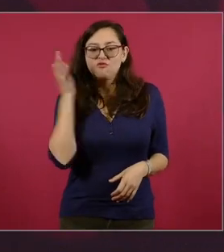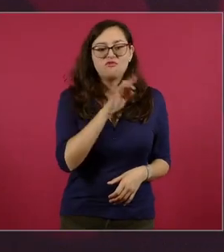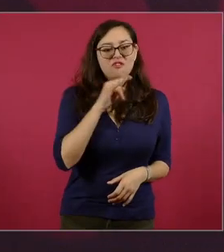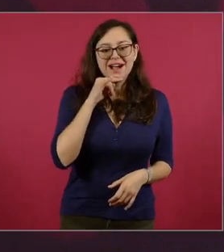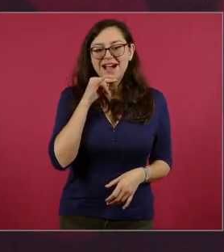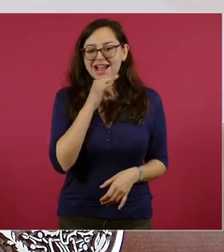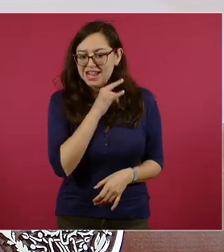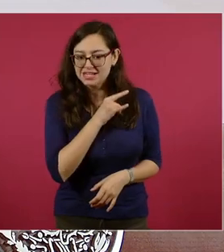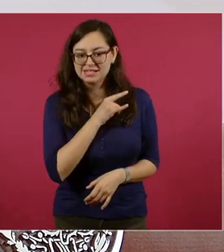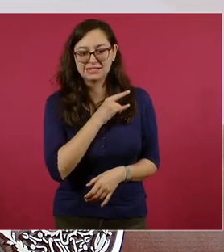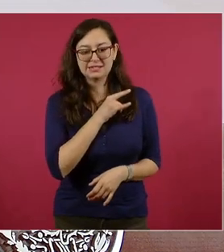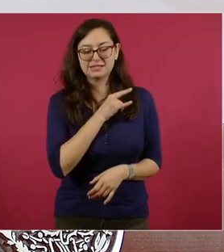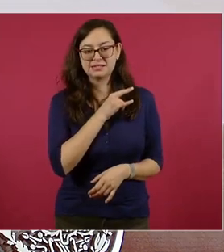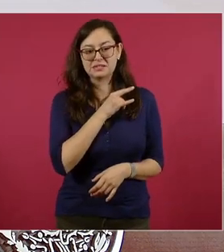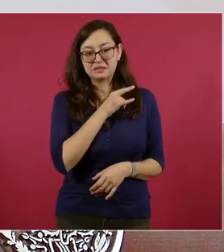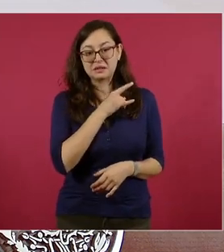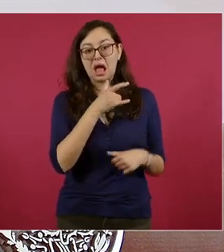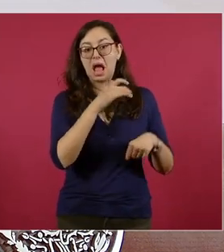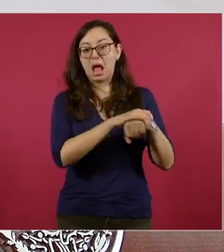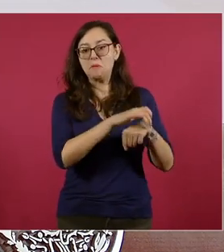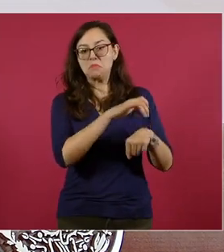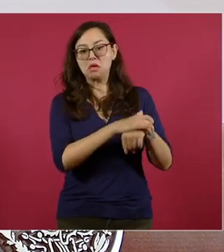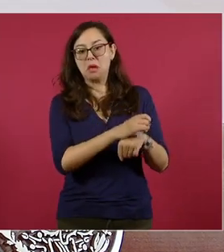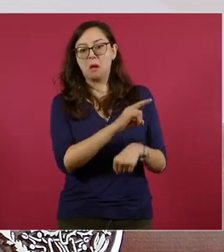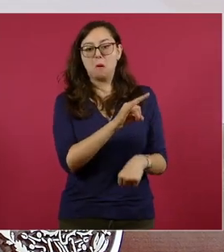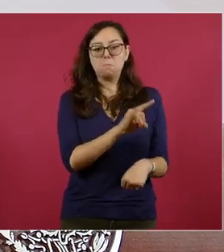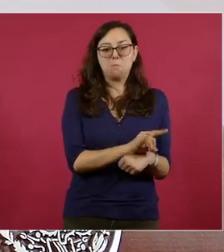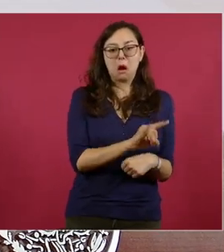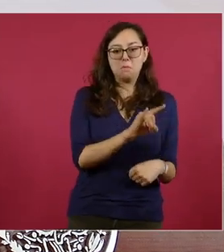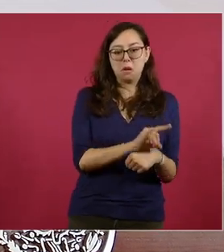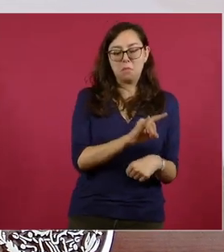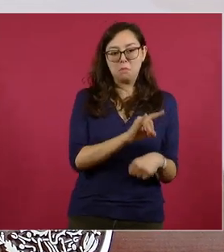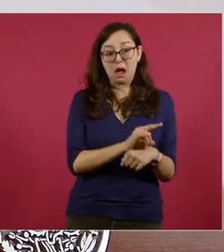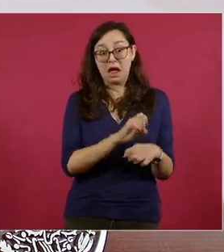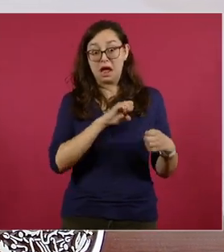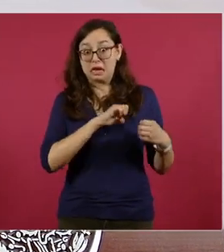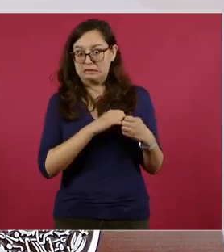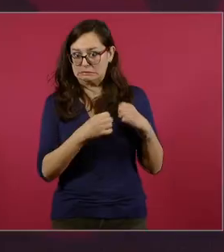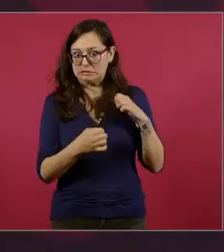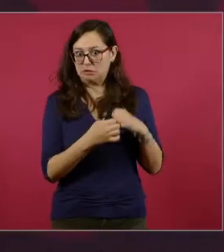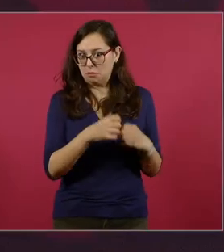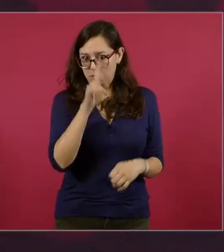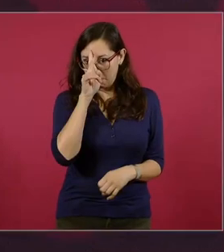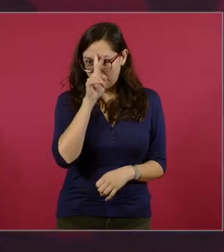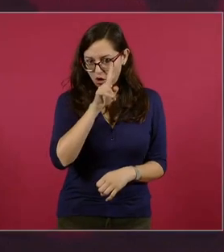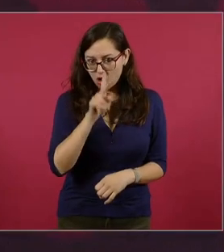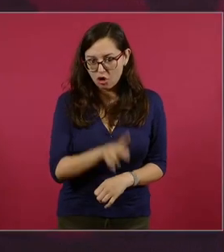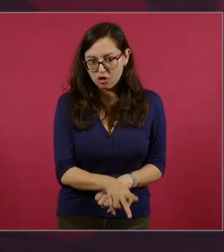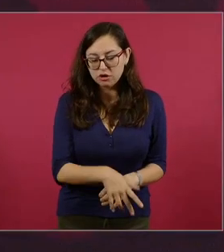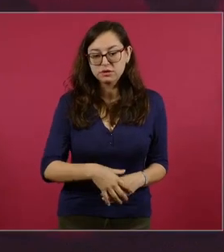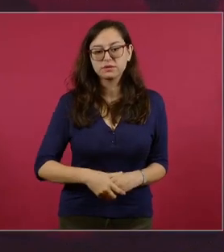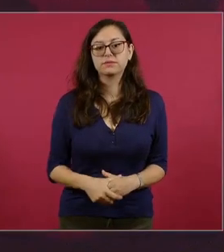Son amigos de mentira y enemigos de verdad.